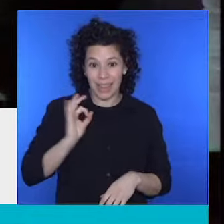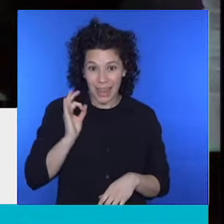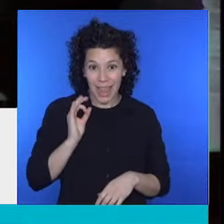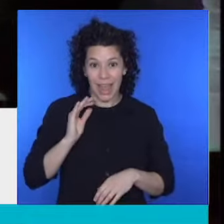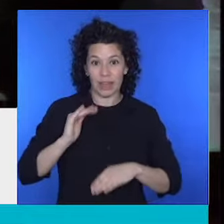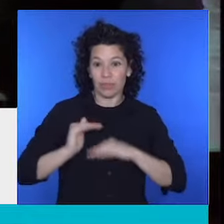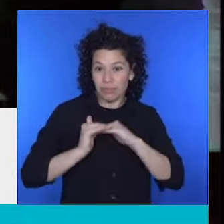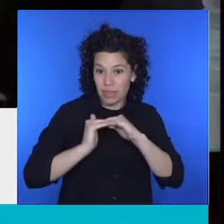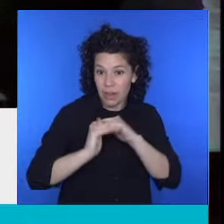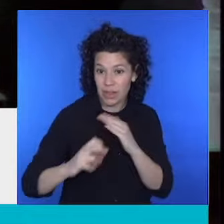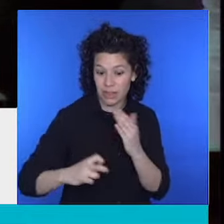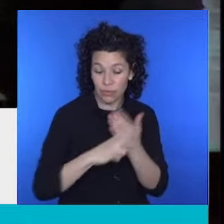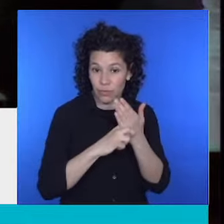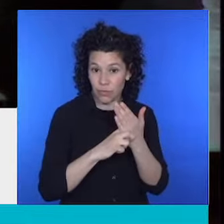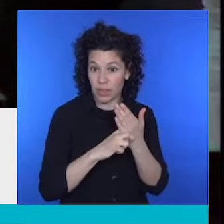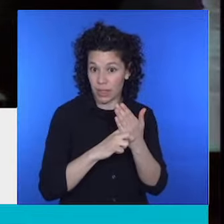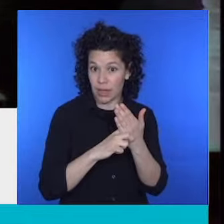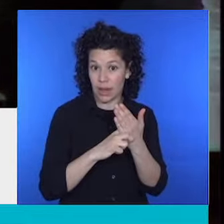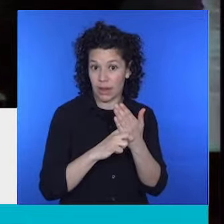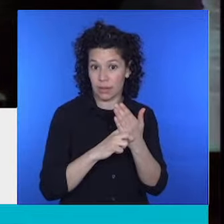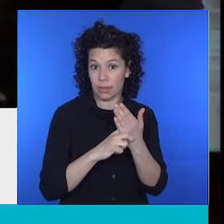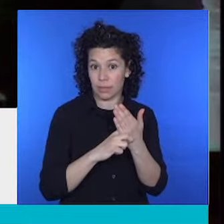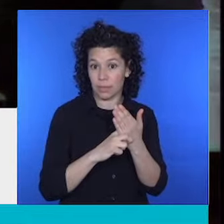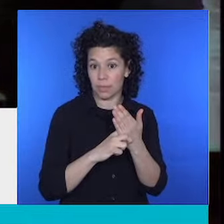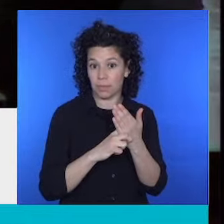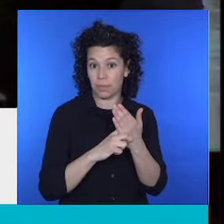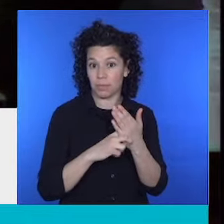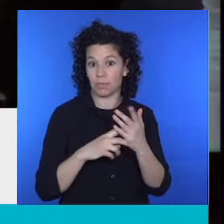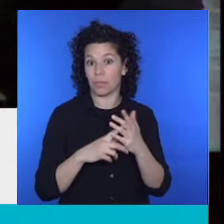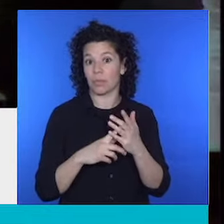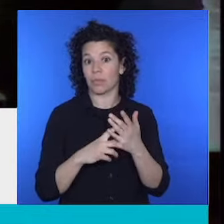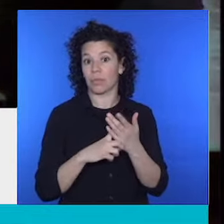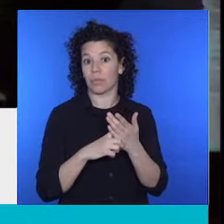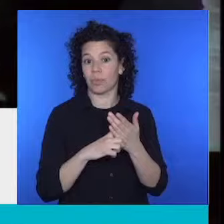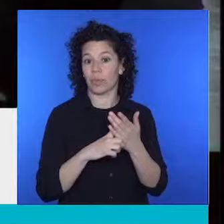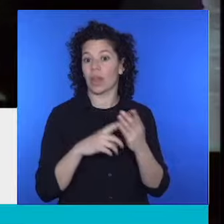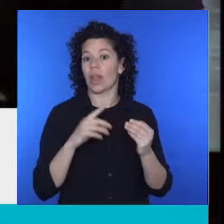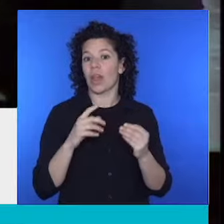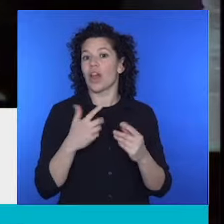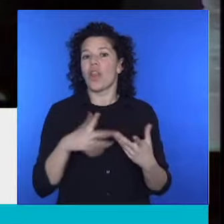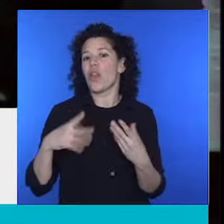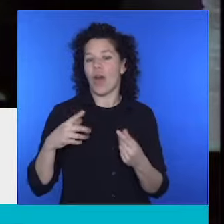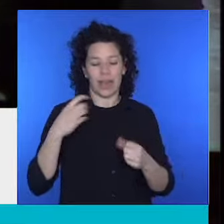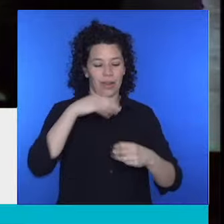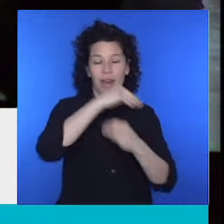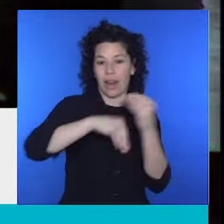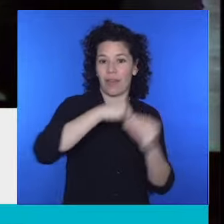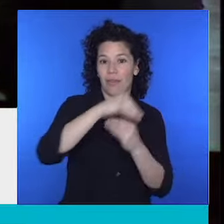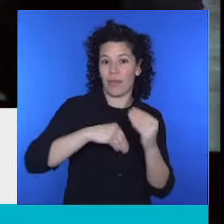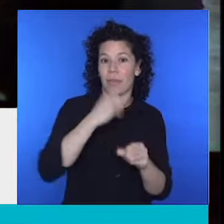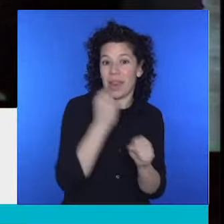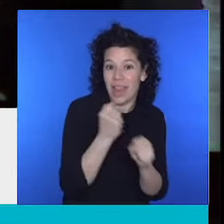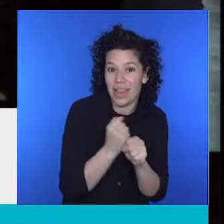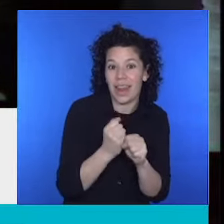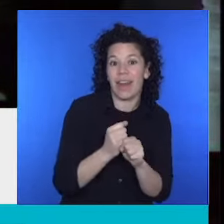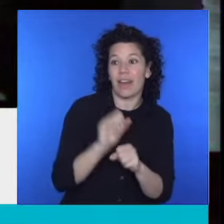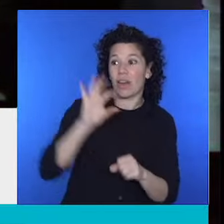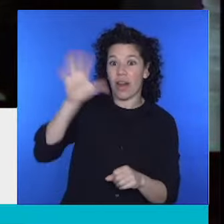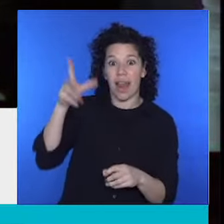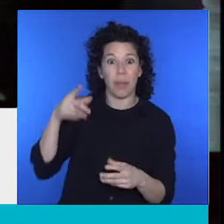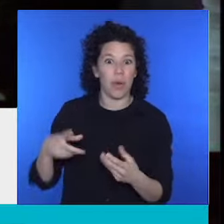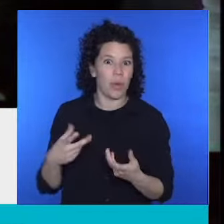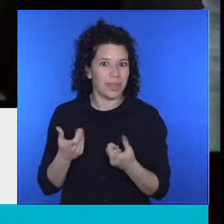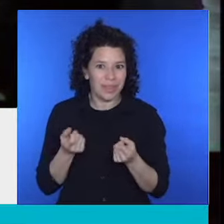fiscal esa estabilidad fiscal como decía con la que no cuentan las familias trabajadoras en esta provincia un trabajador una